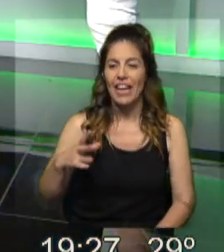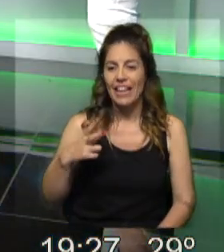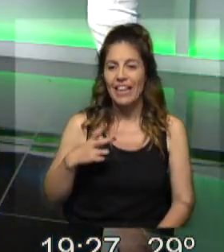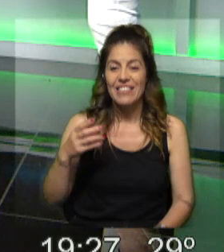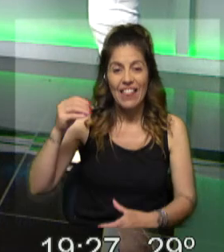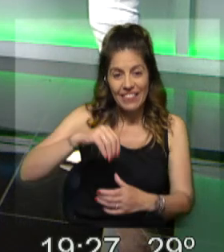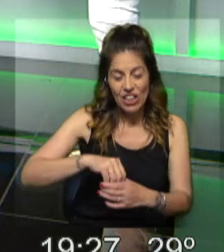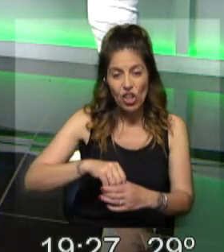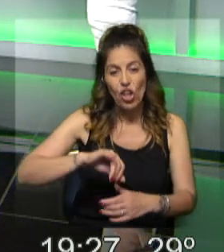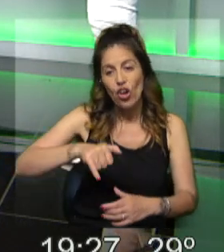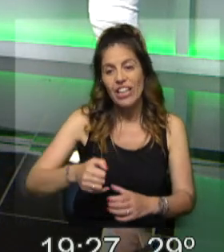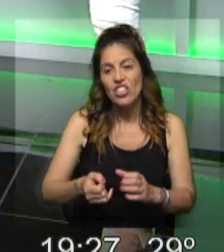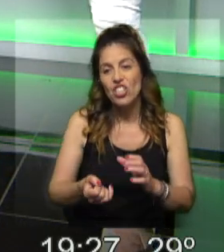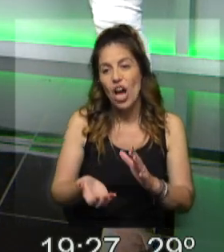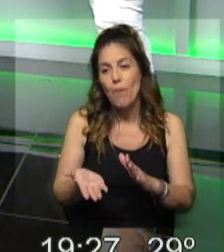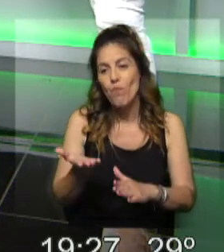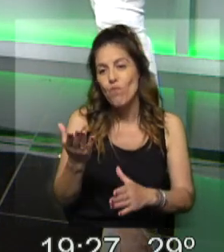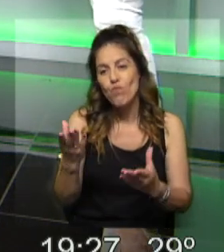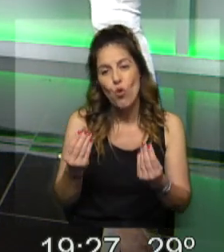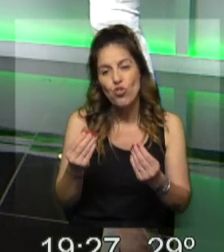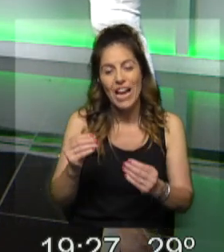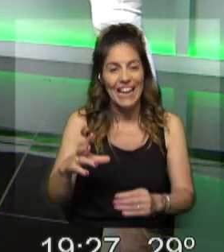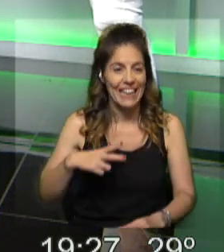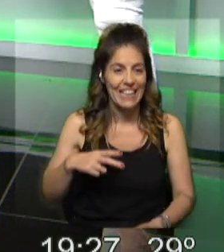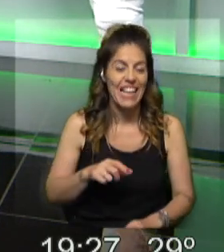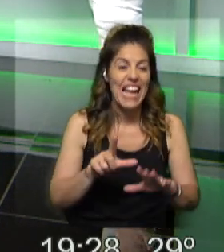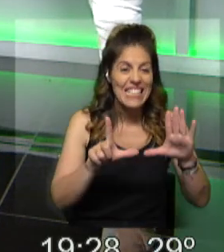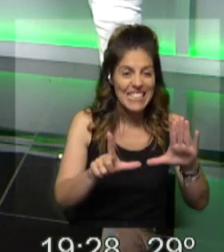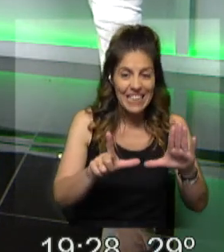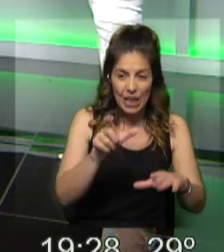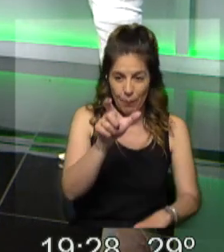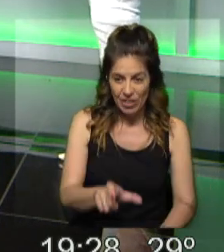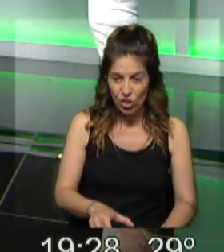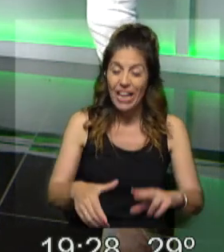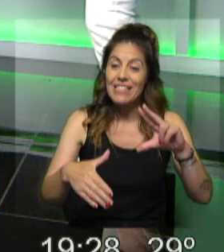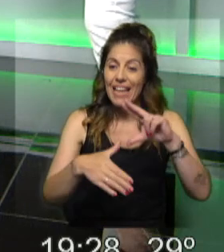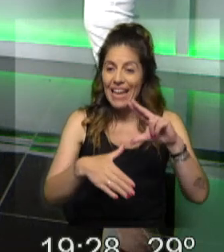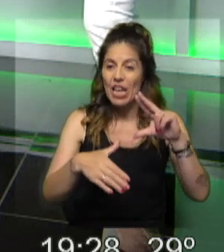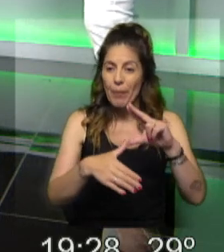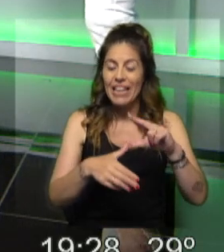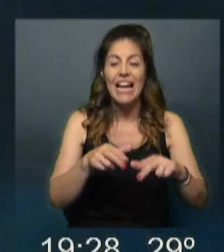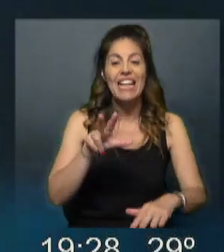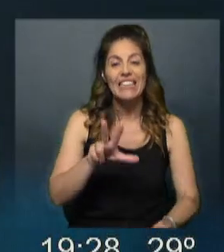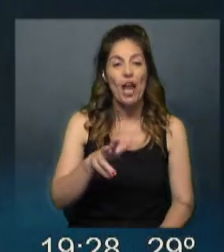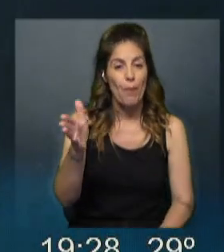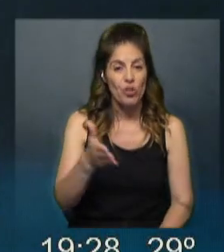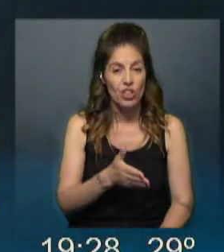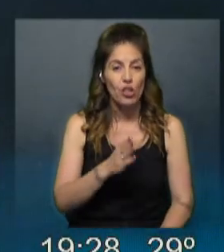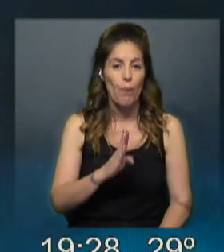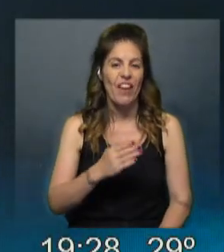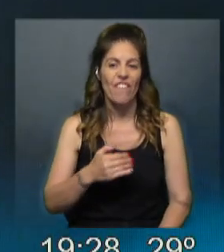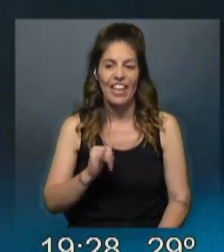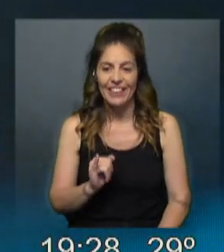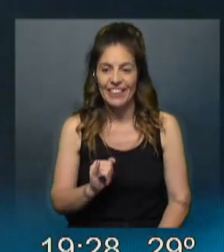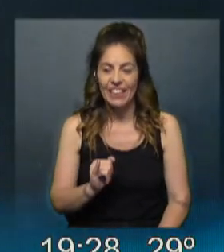riqueza o lo que es lo mismo podríamos decir que siete personas en América Latina poseen el 3% del pib de la región